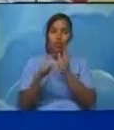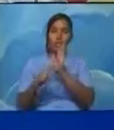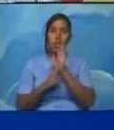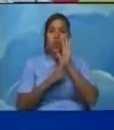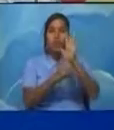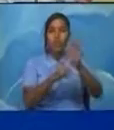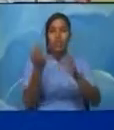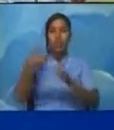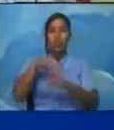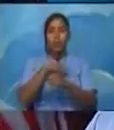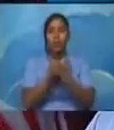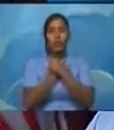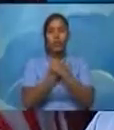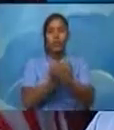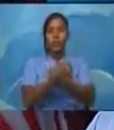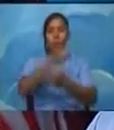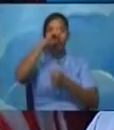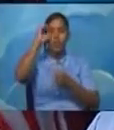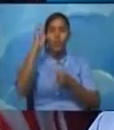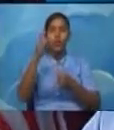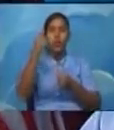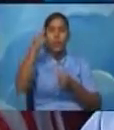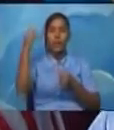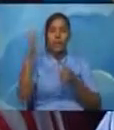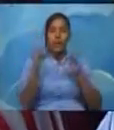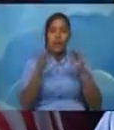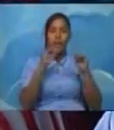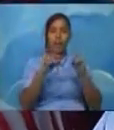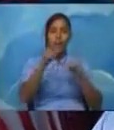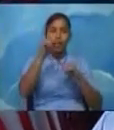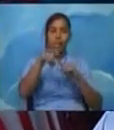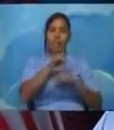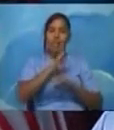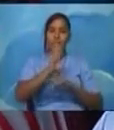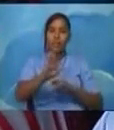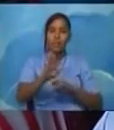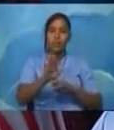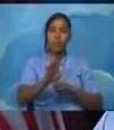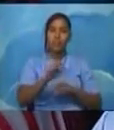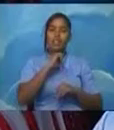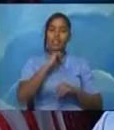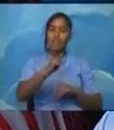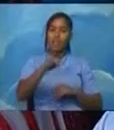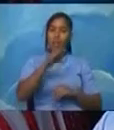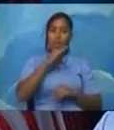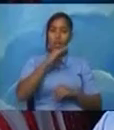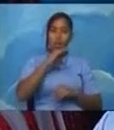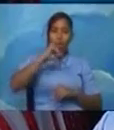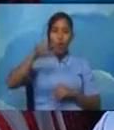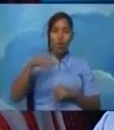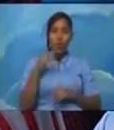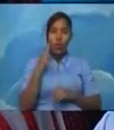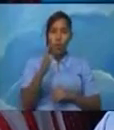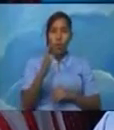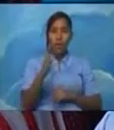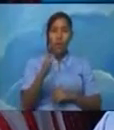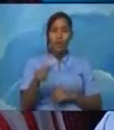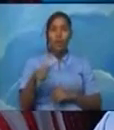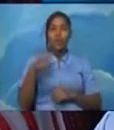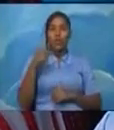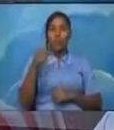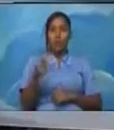demostramos nuestro amor al Señor. ¿Para qué hablar negativamente? Se enojó Jehová